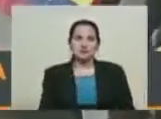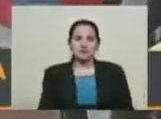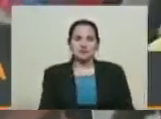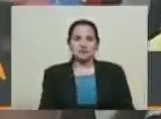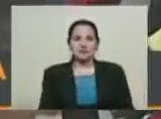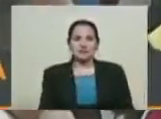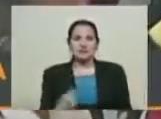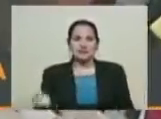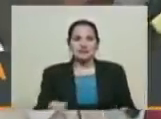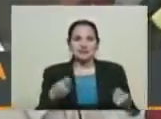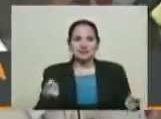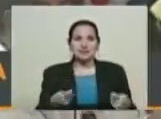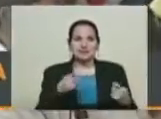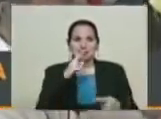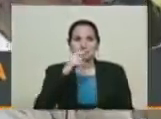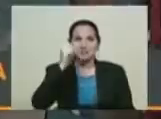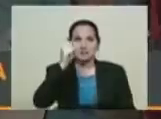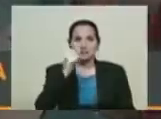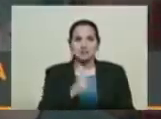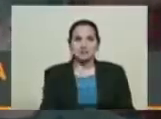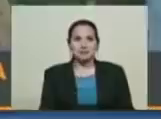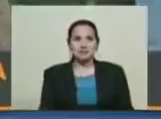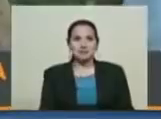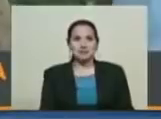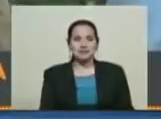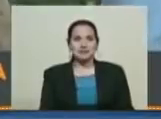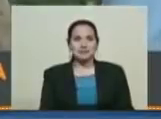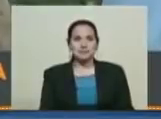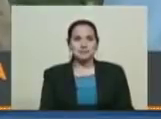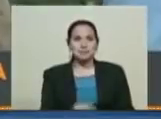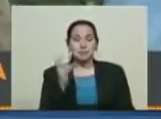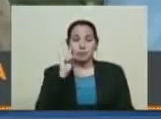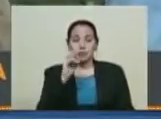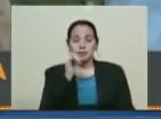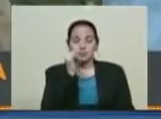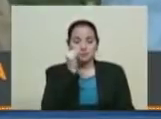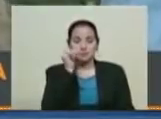Muy bien. Vamos a hacer un pase.